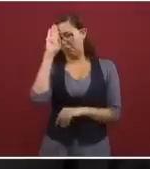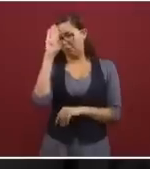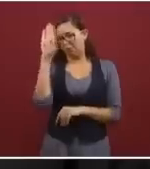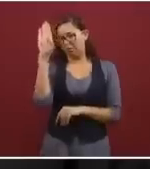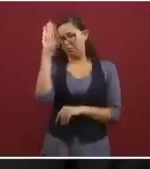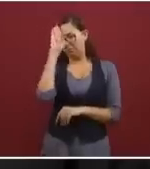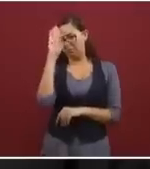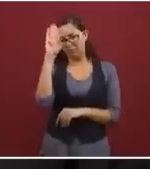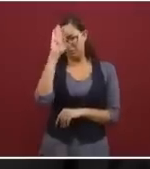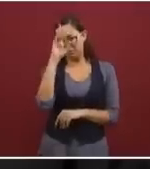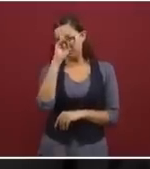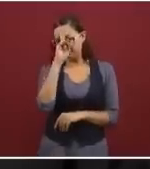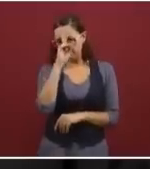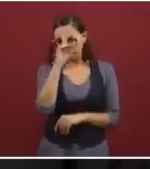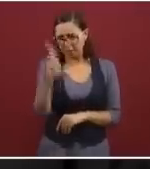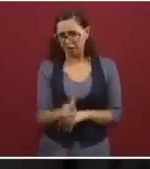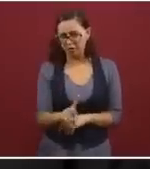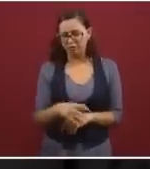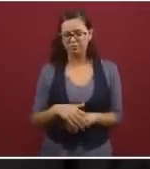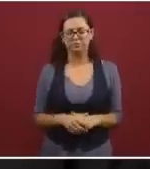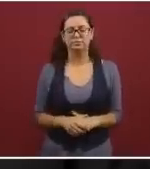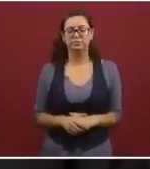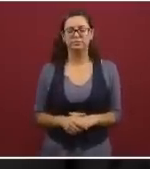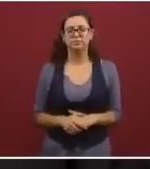económica y social.